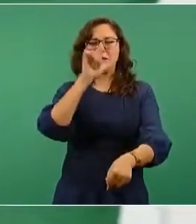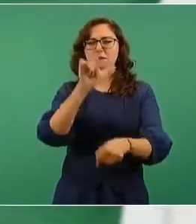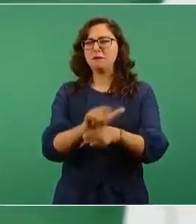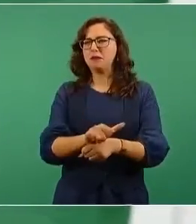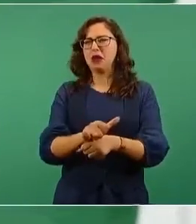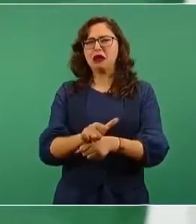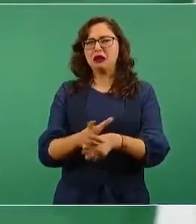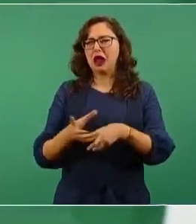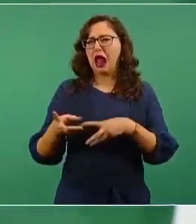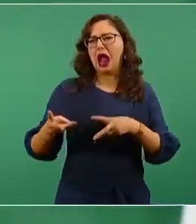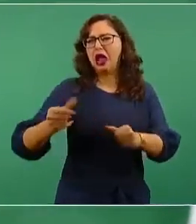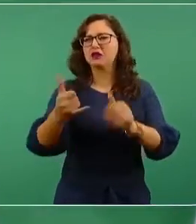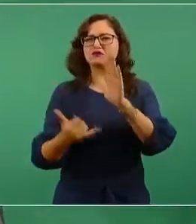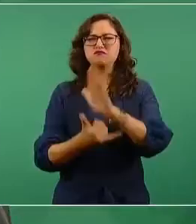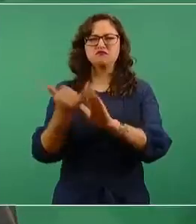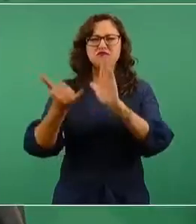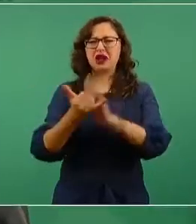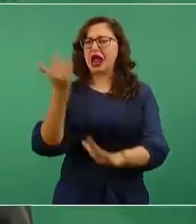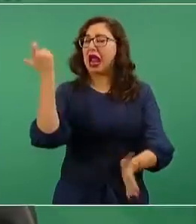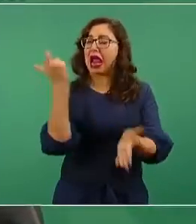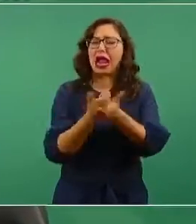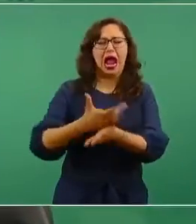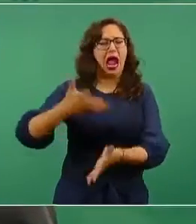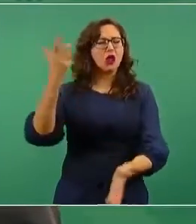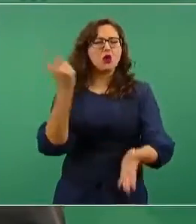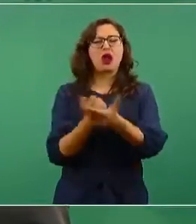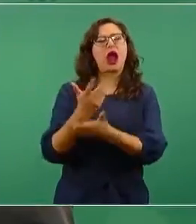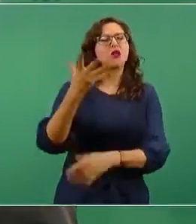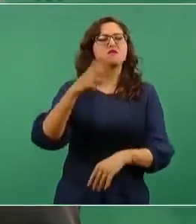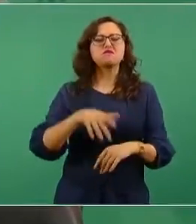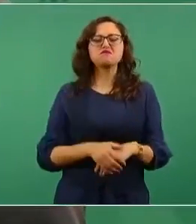$1,600 millones, caro,